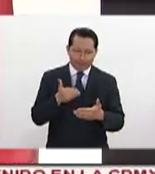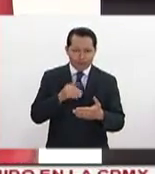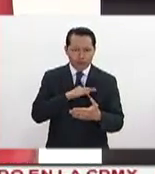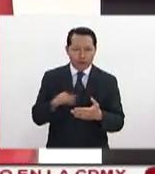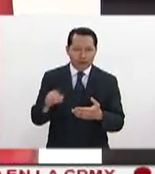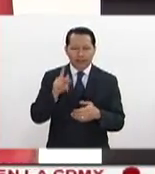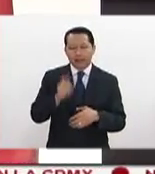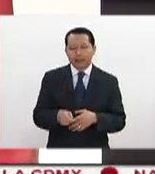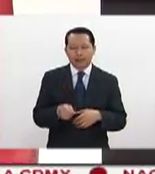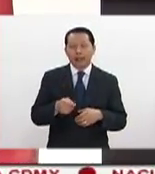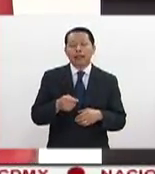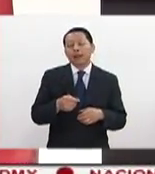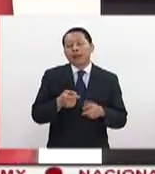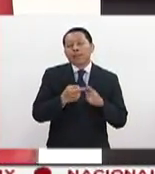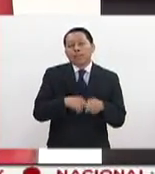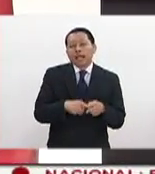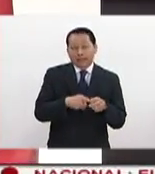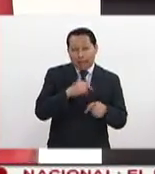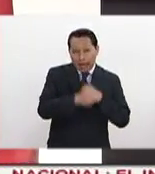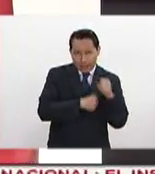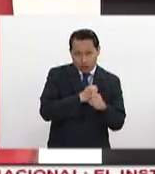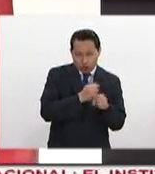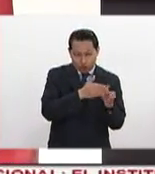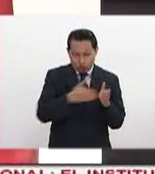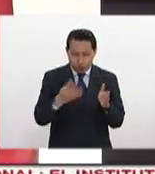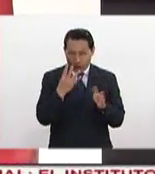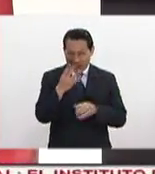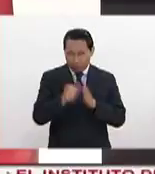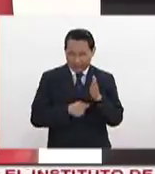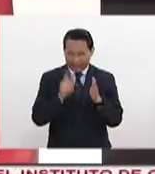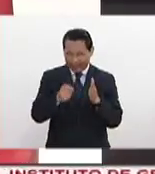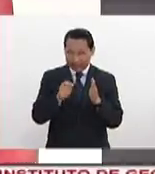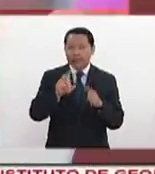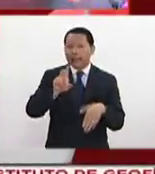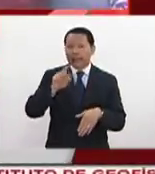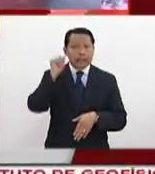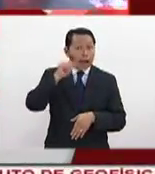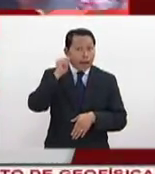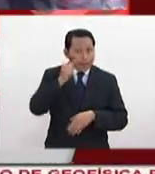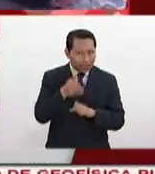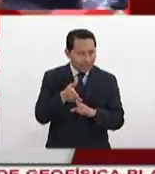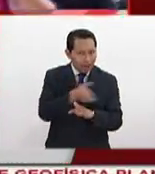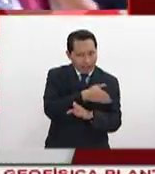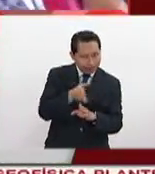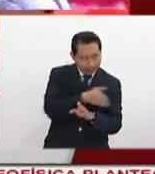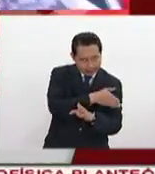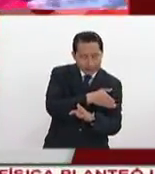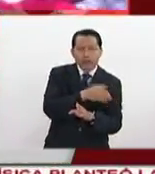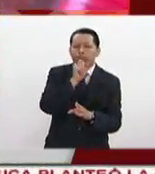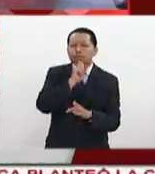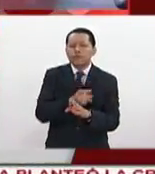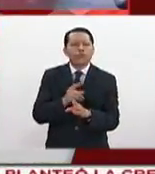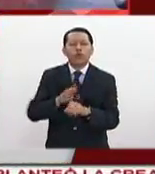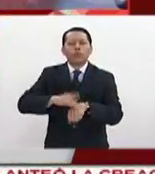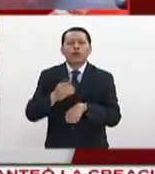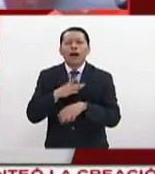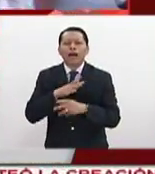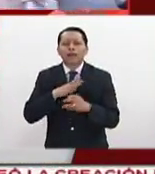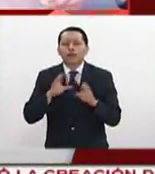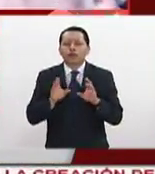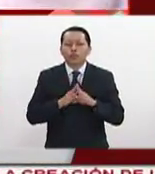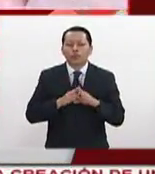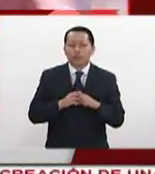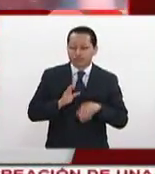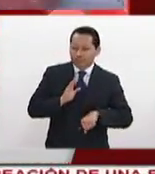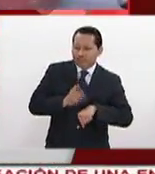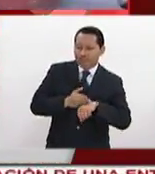el primer cuatrimestre del año, es decir, tienen que celebrarse antes del 30 de abril. Esto fue como en reacción a las sanciones